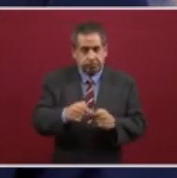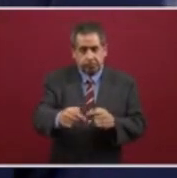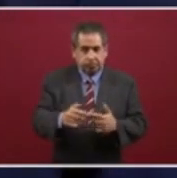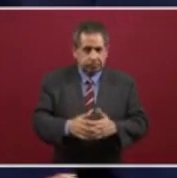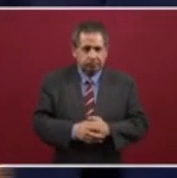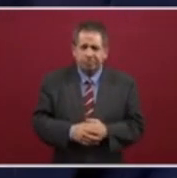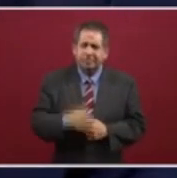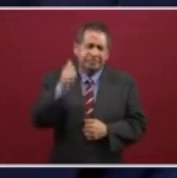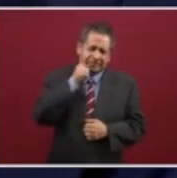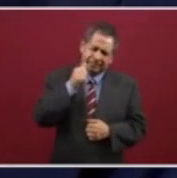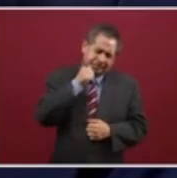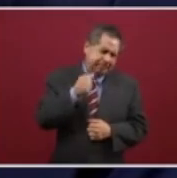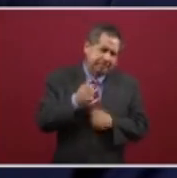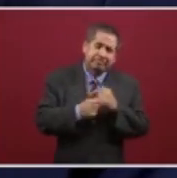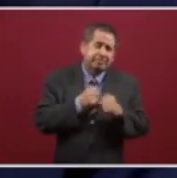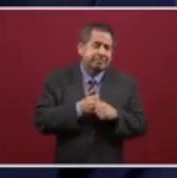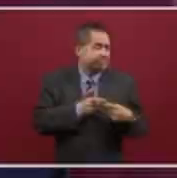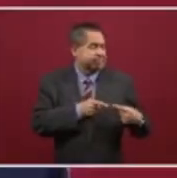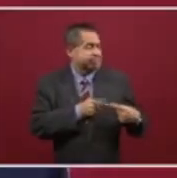hay opositores,